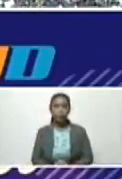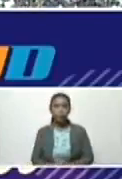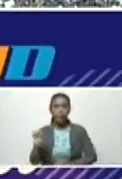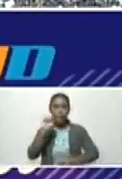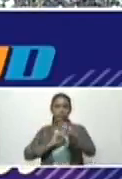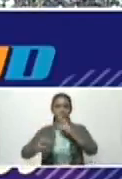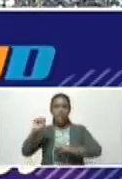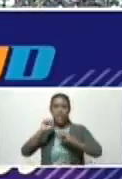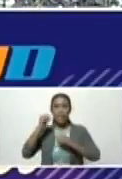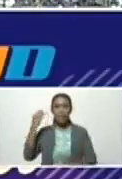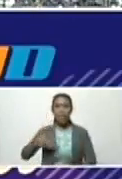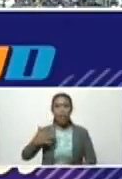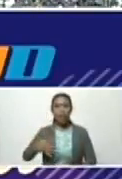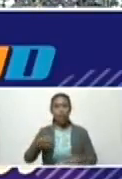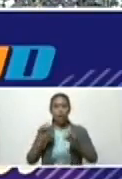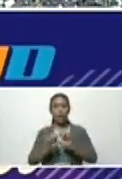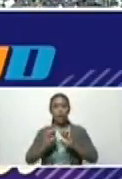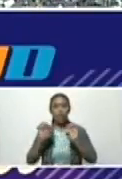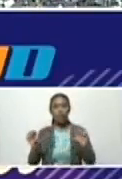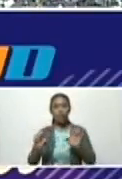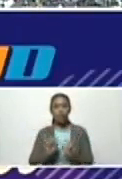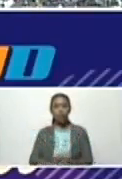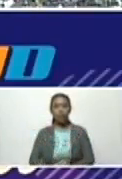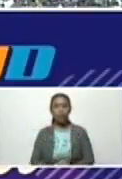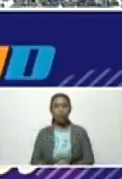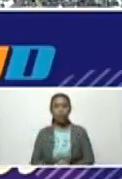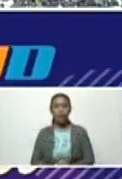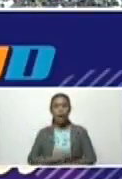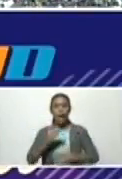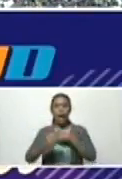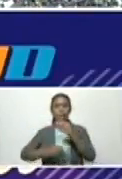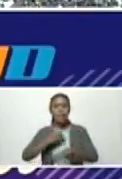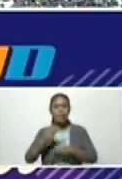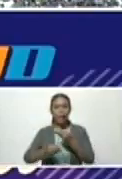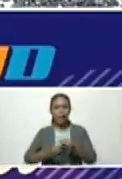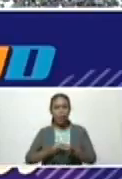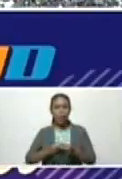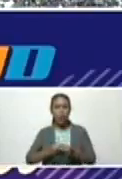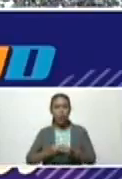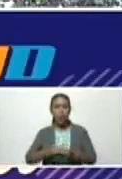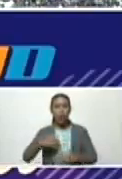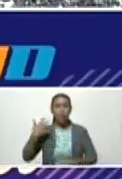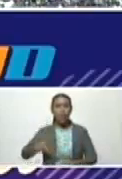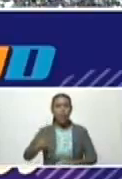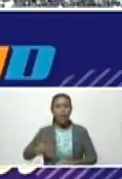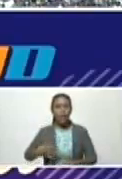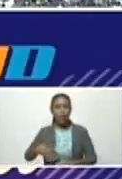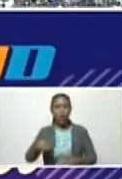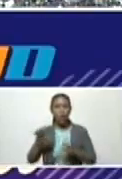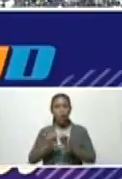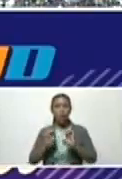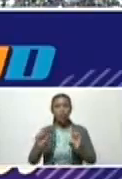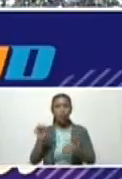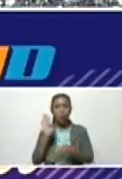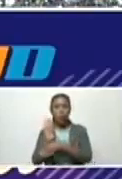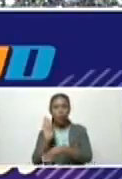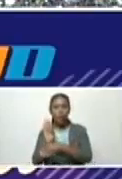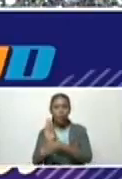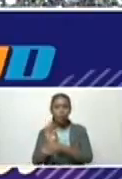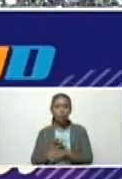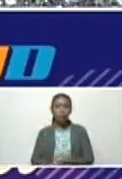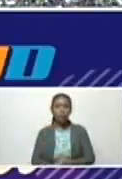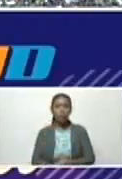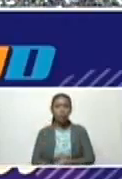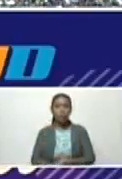Defender el derecho a la educación, garantizar el derecho a la educación, oigan,